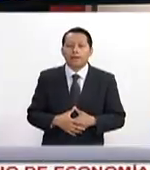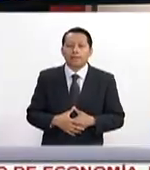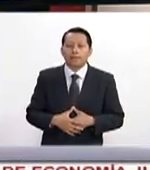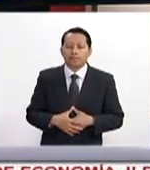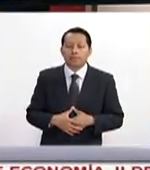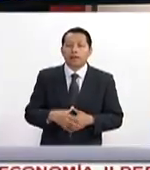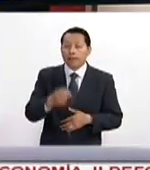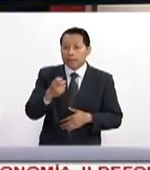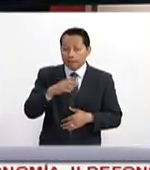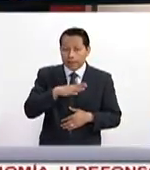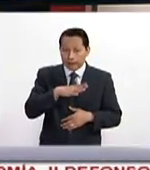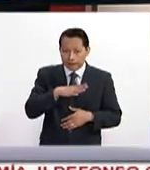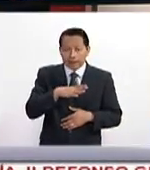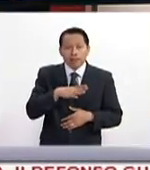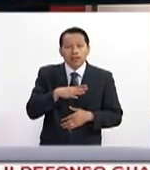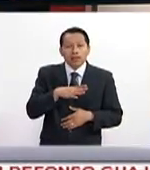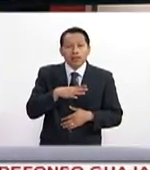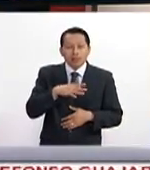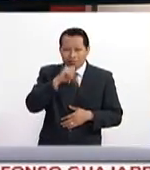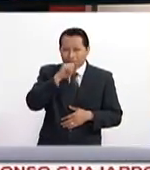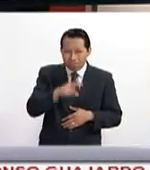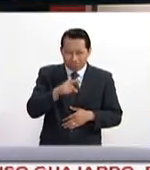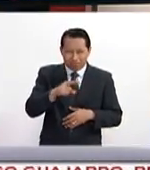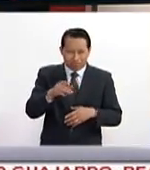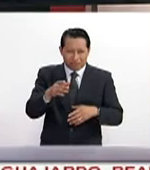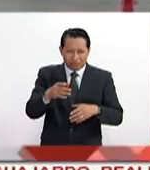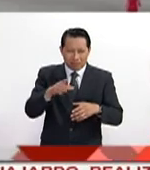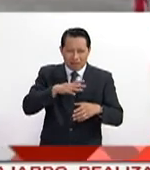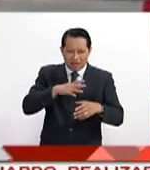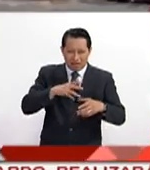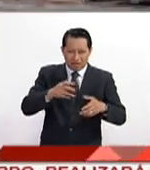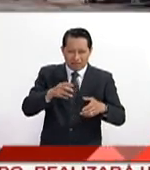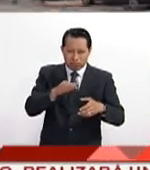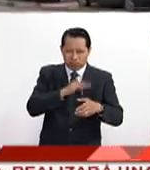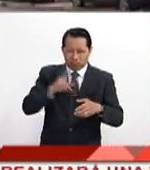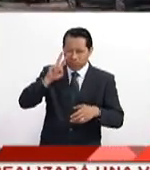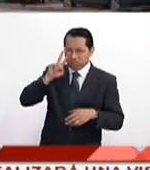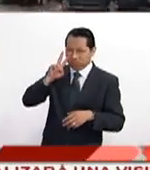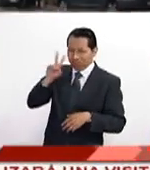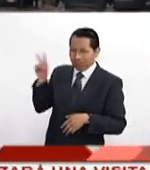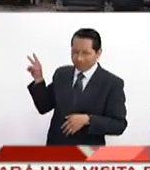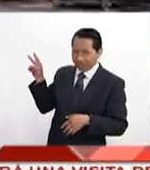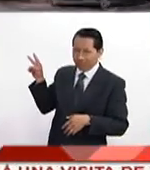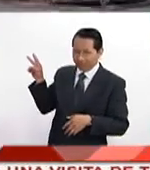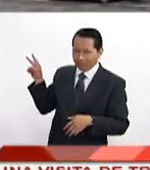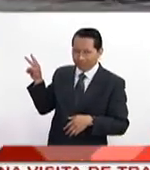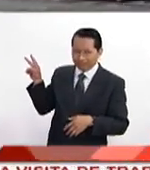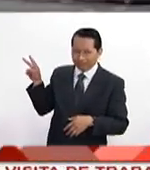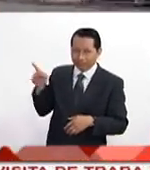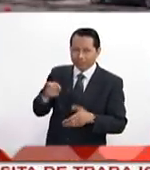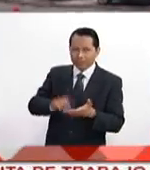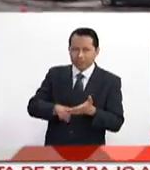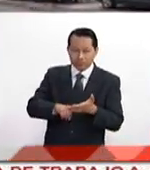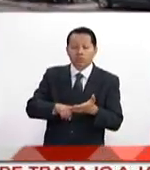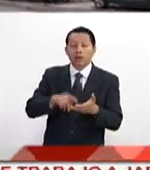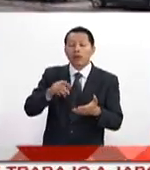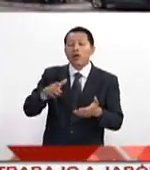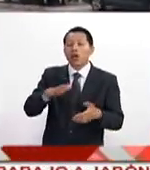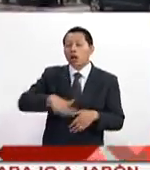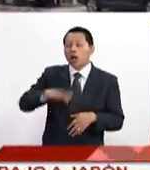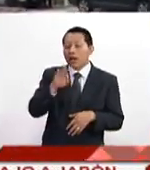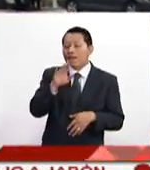Y por cierto, una revolvedora cargada de concreto cayó en un socavón que se abrió en la calle Río San Juan en la colonia